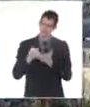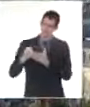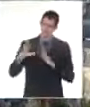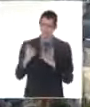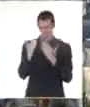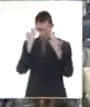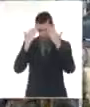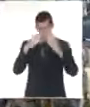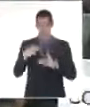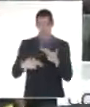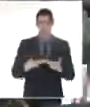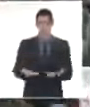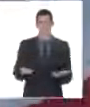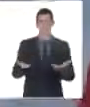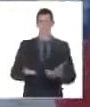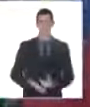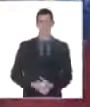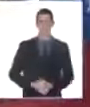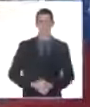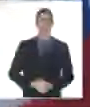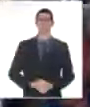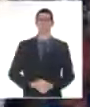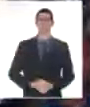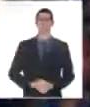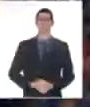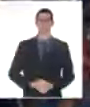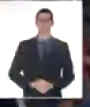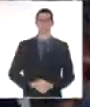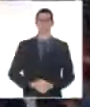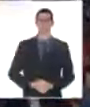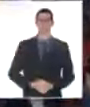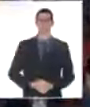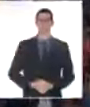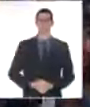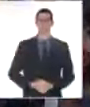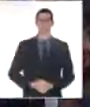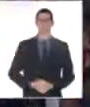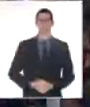la revolución y el socialismo. Sin Castillo, para el Sistema Informativo.